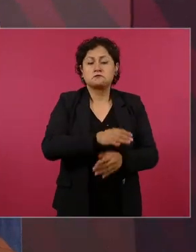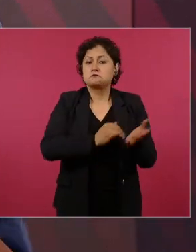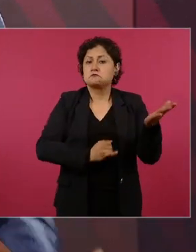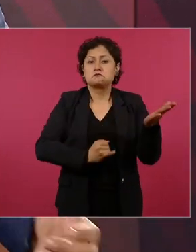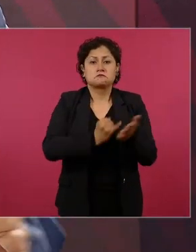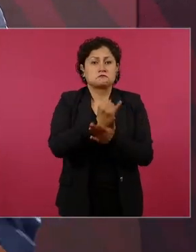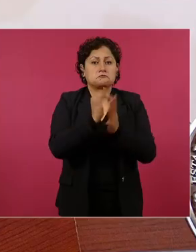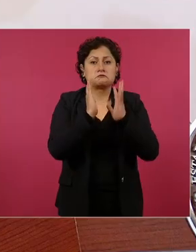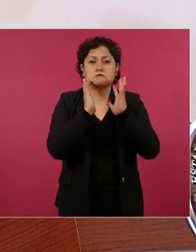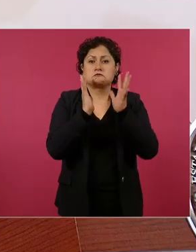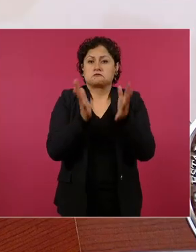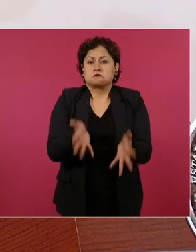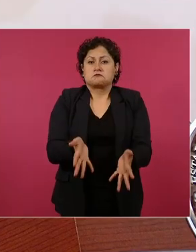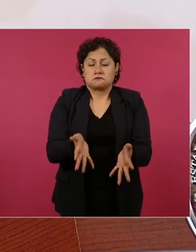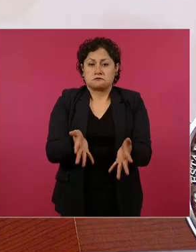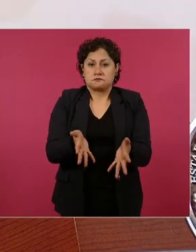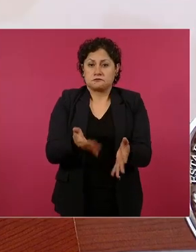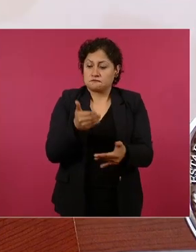de nada.